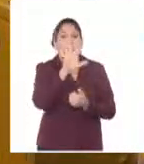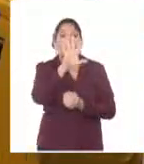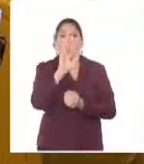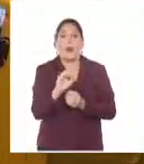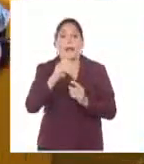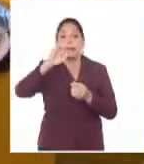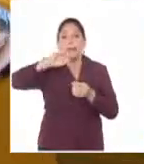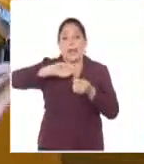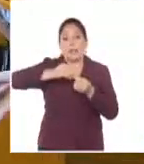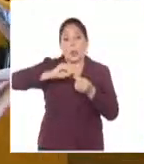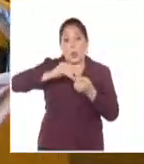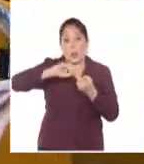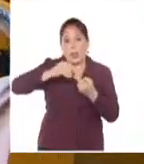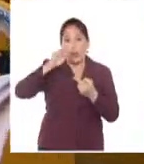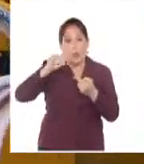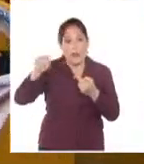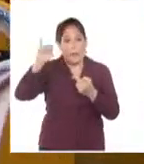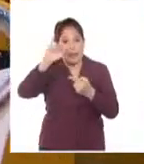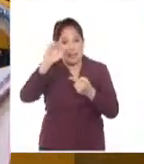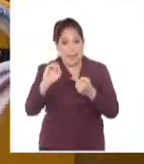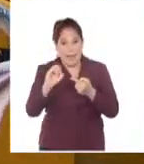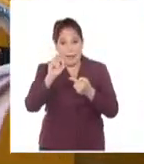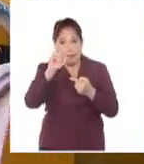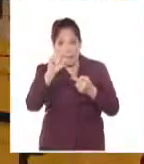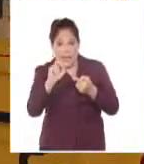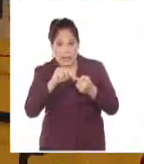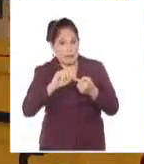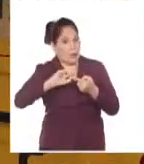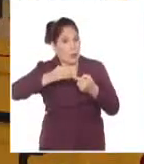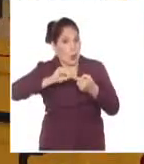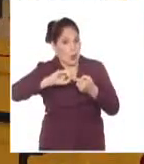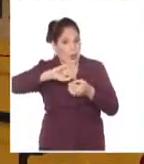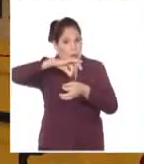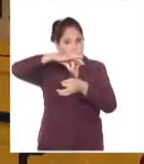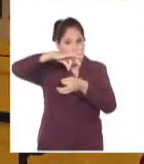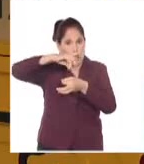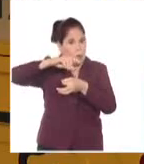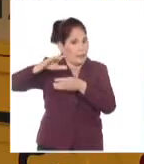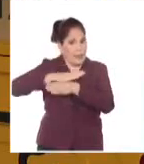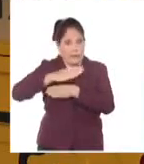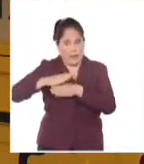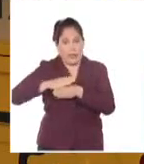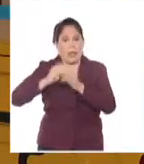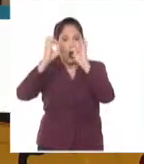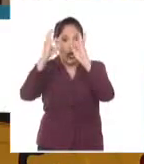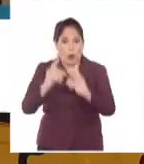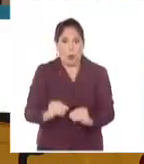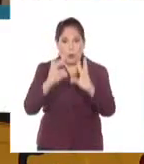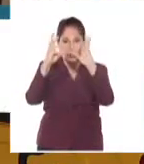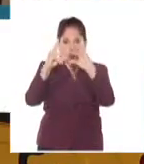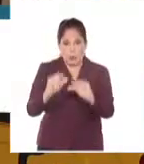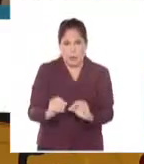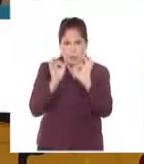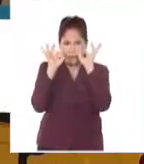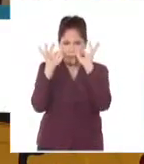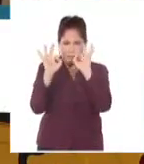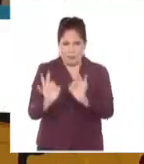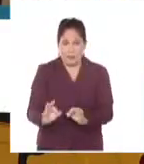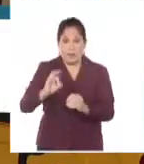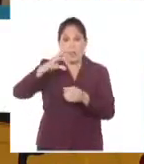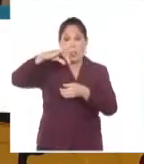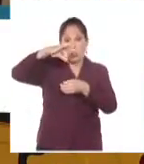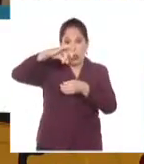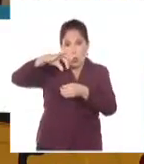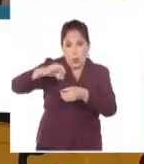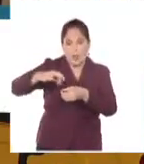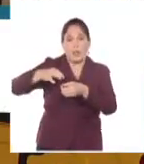tornillos M6 por 20, no le puede faltar. Y hacemos un conteo exhaustivo, tornillo por